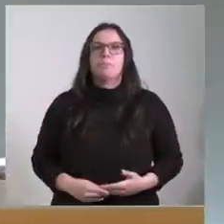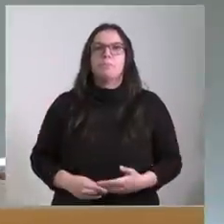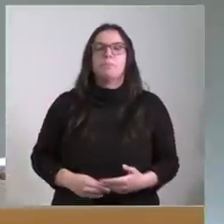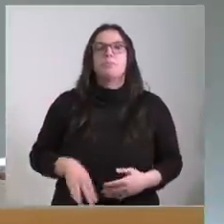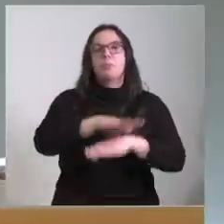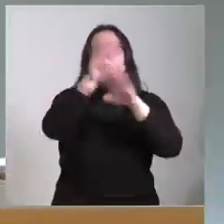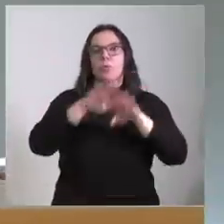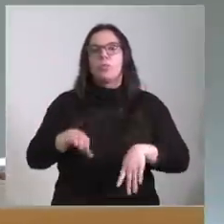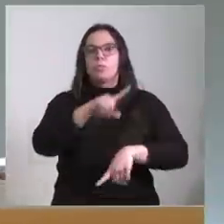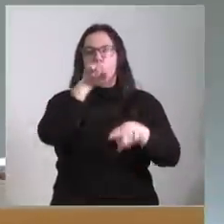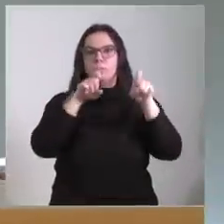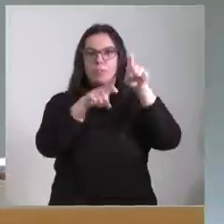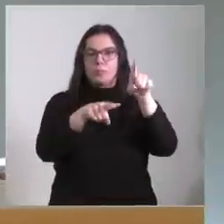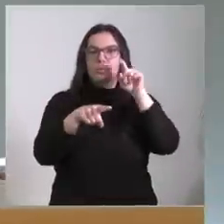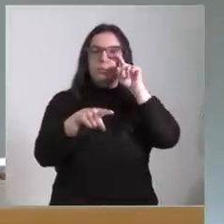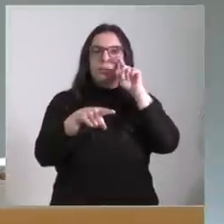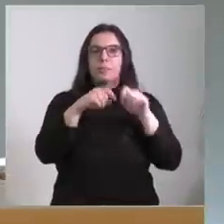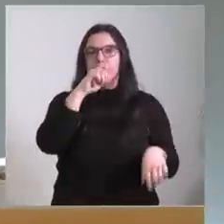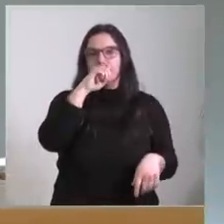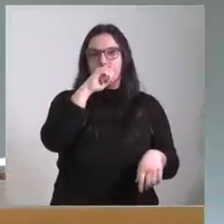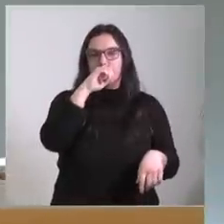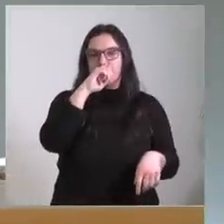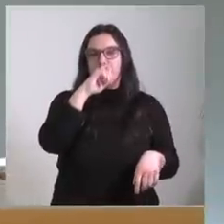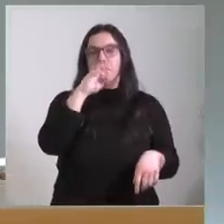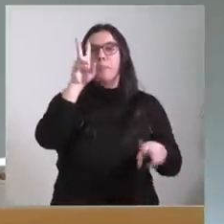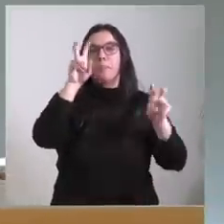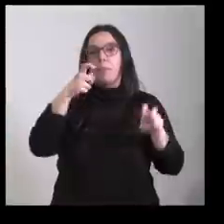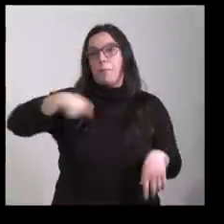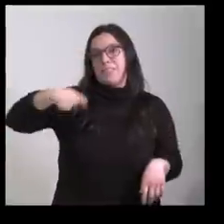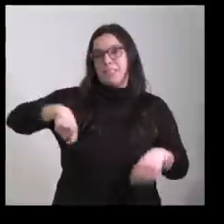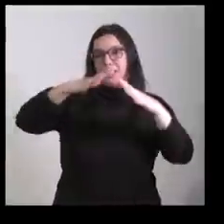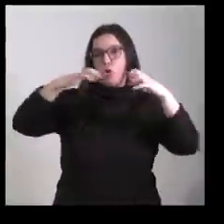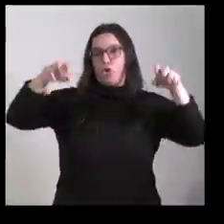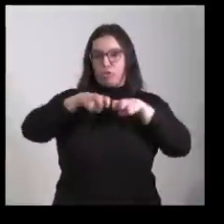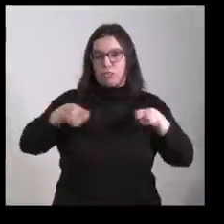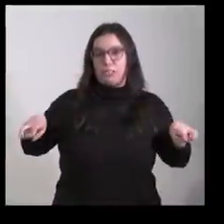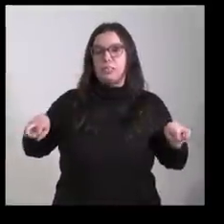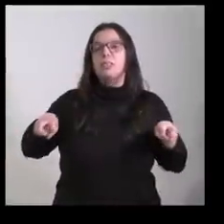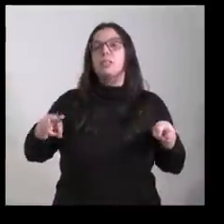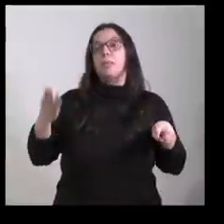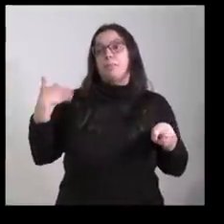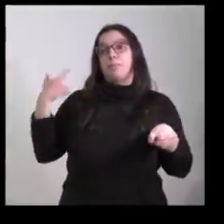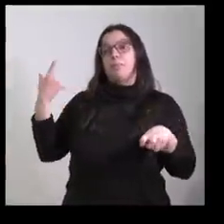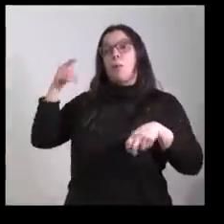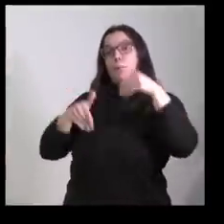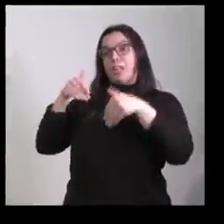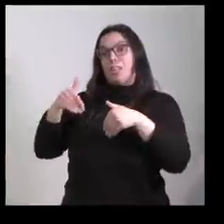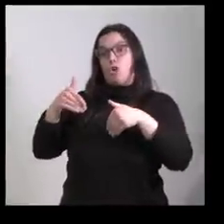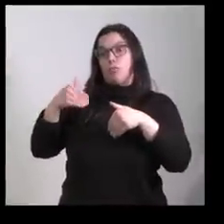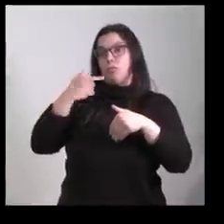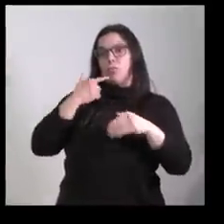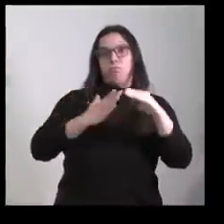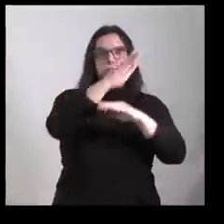en relación a la actuación del presidente de las Cortes al Señor cuando suspendió la votación